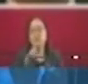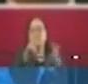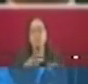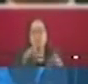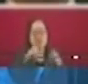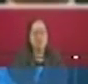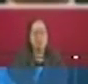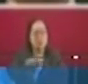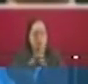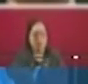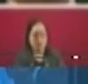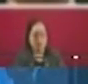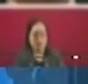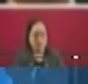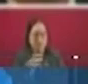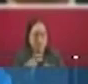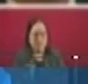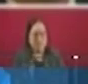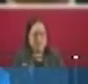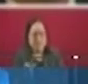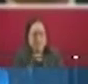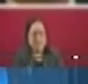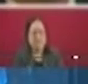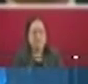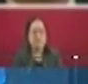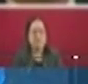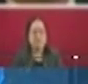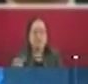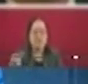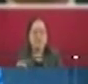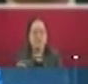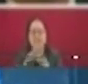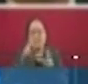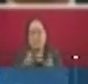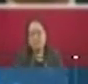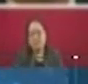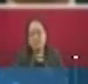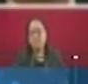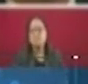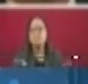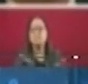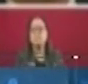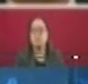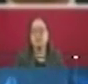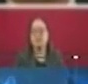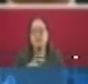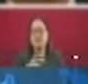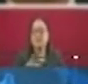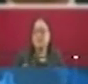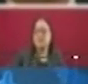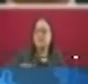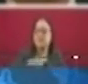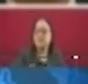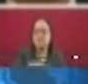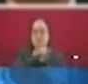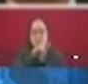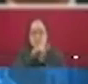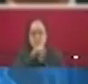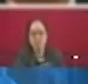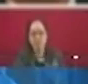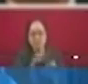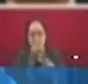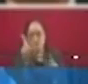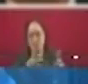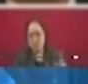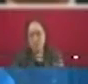municipios, ¿no? Las alcaldesas, los alcaldes, sus cabildos, opinaron. Tres de ellos a favor de